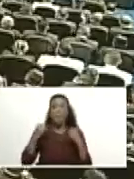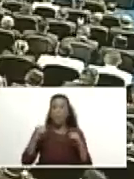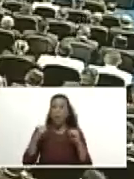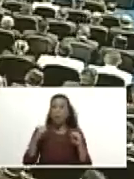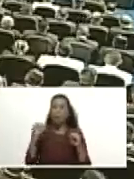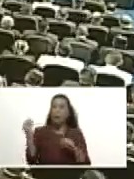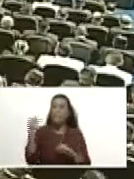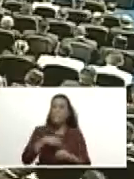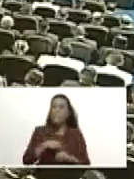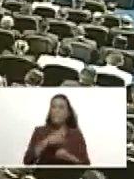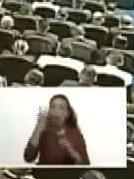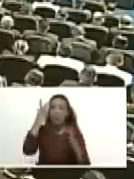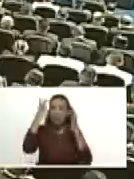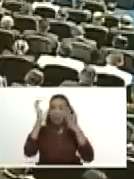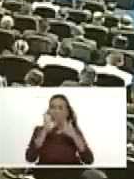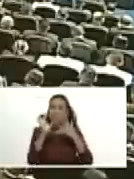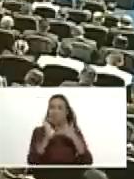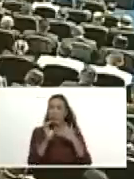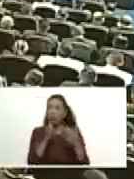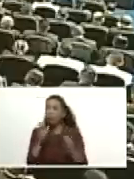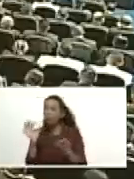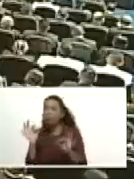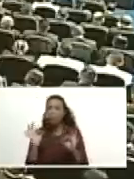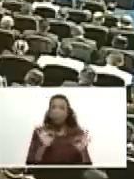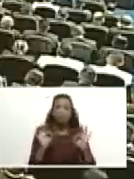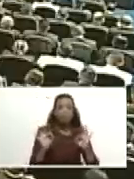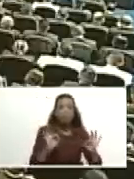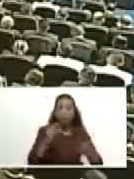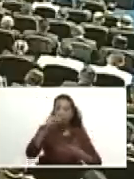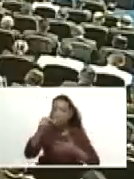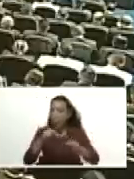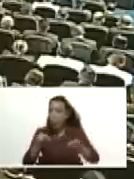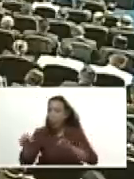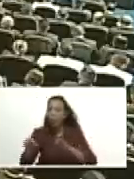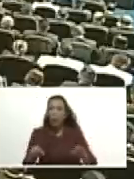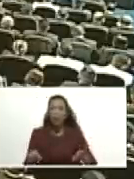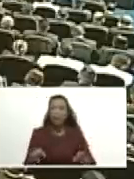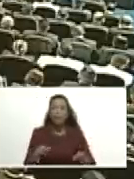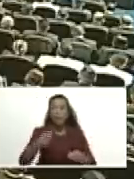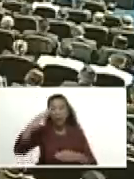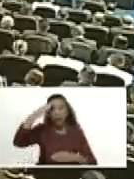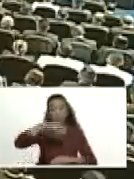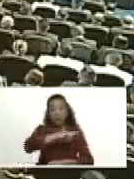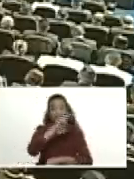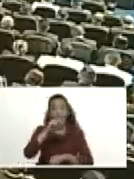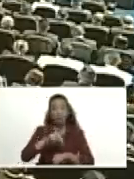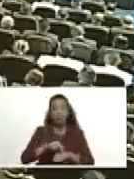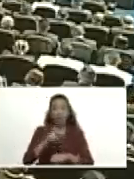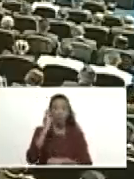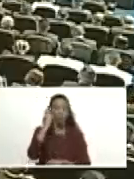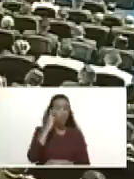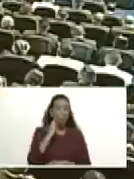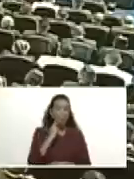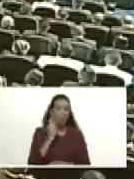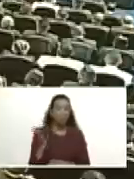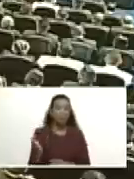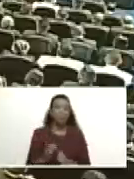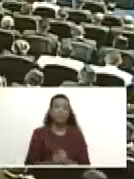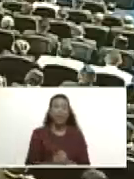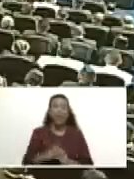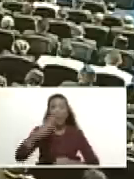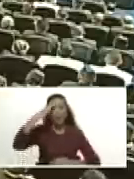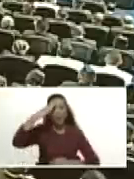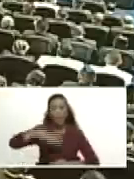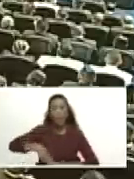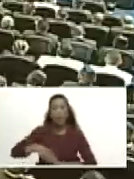y además en la táctica para desplegar esta inmensa fuerza de nuestra Fuerza Armada Nacional Bolivariana, una fuerza